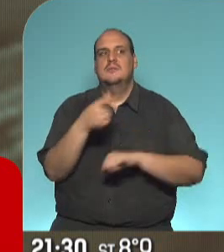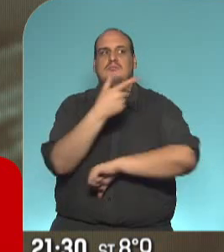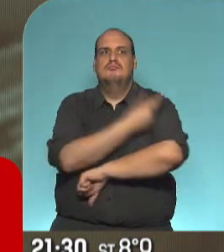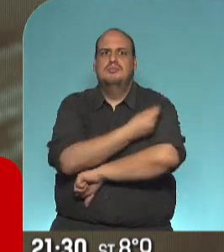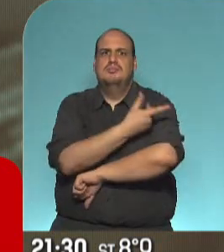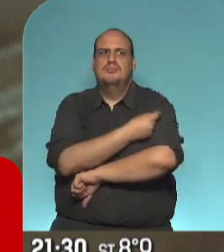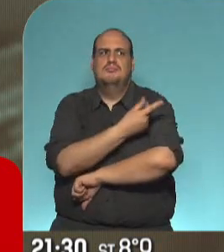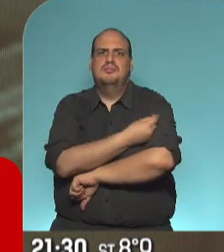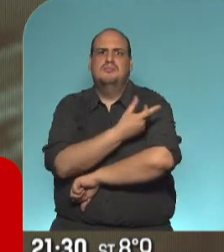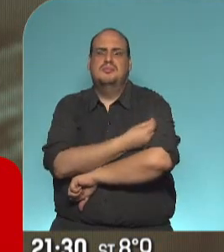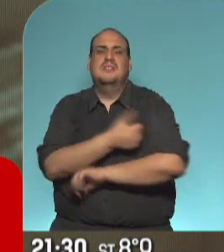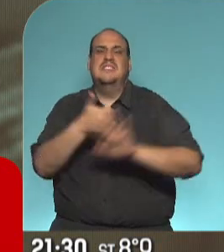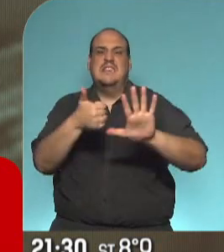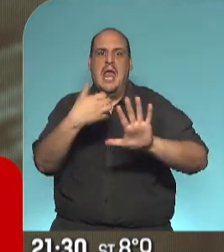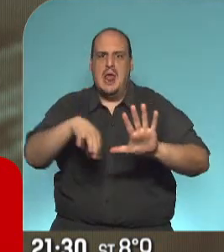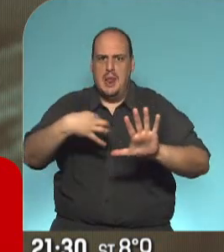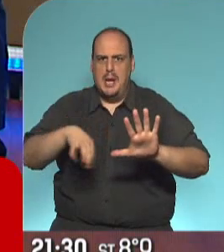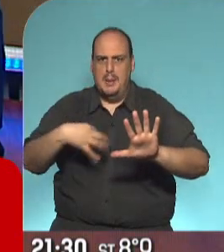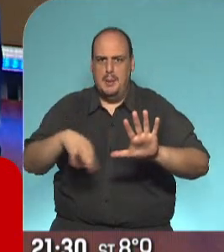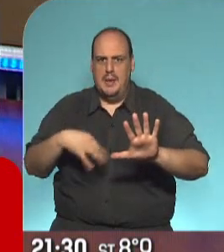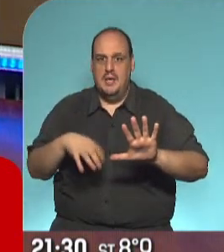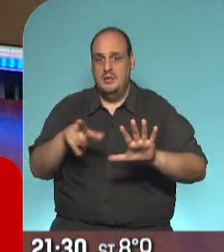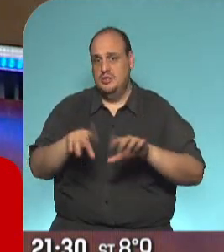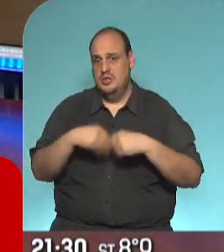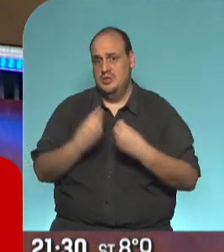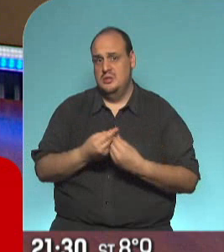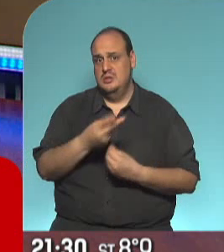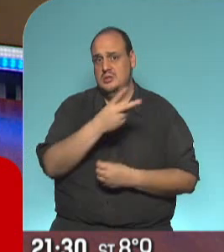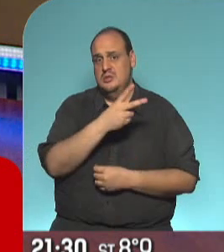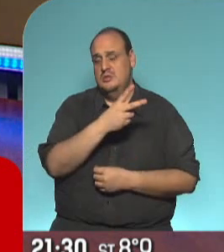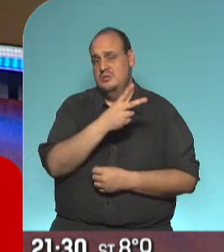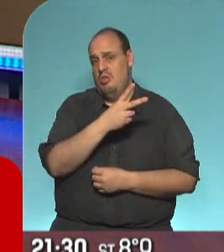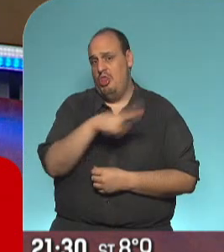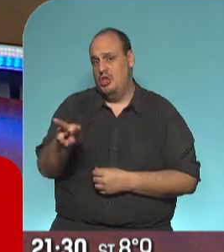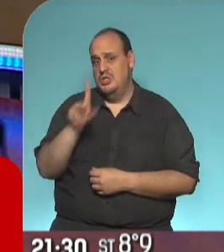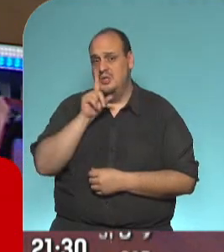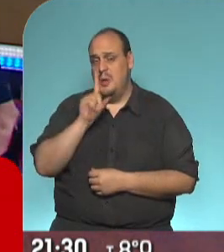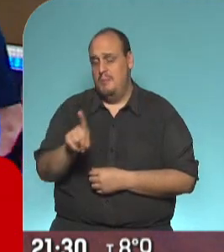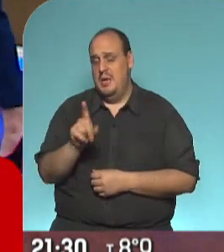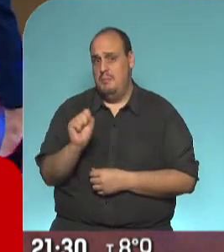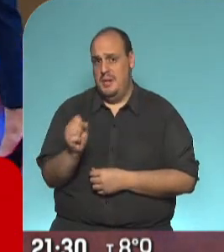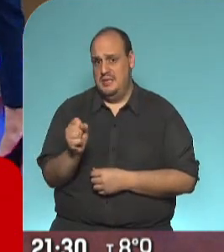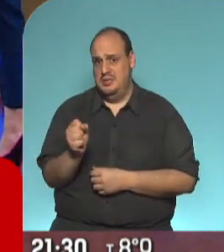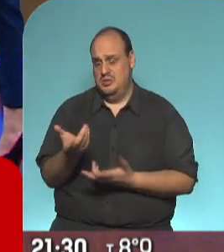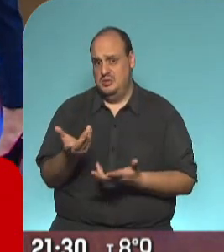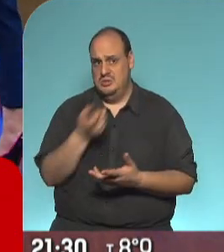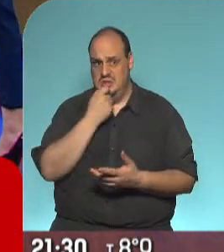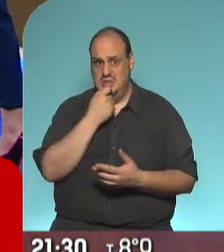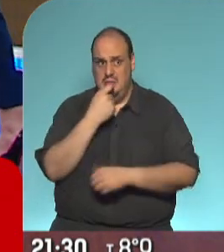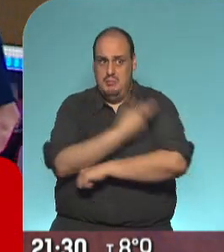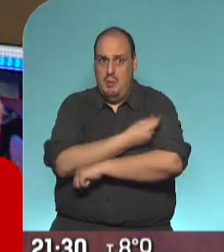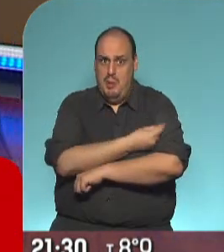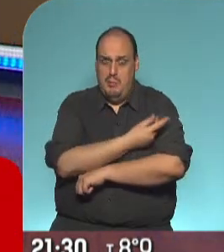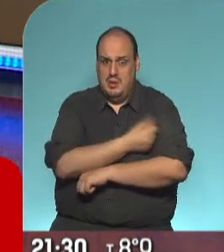5 o 6 dosis, de ponernos entre 5 o 6 dosis, lo que equivaldría a casi 200.000 pesos. Ese es el costo pasado a